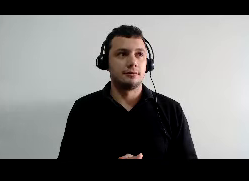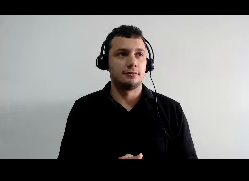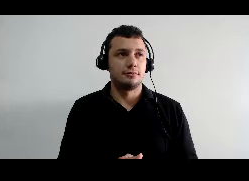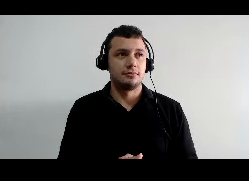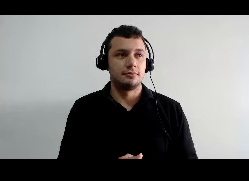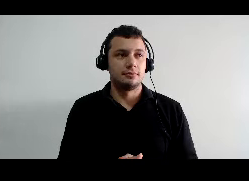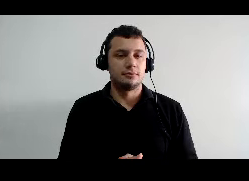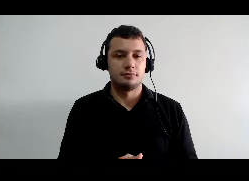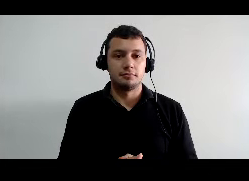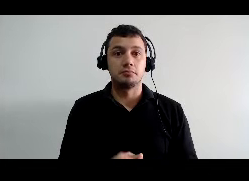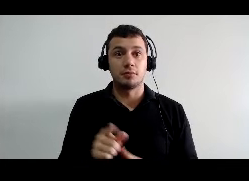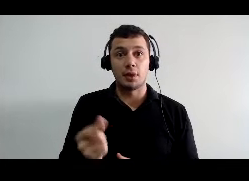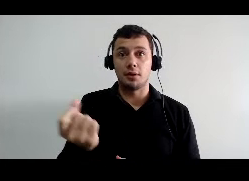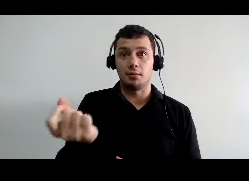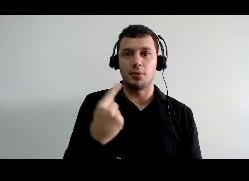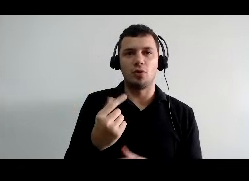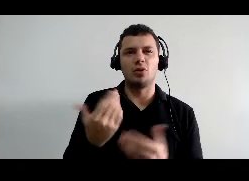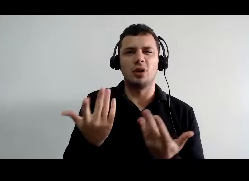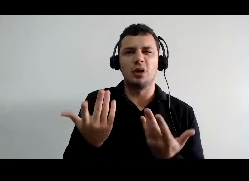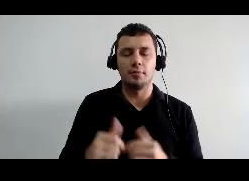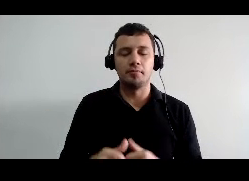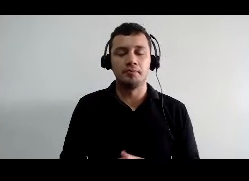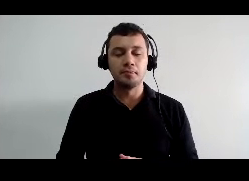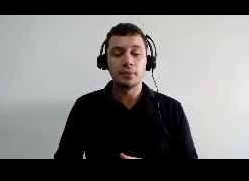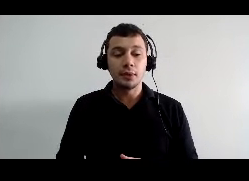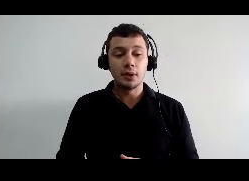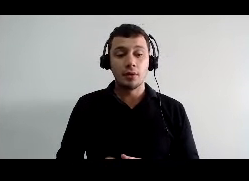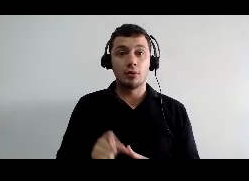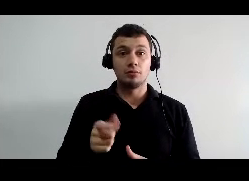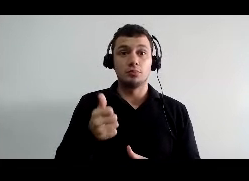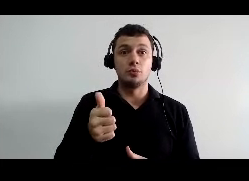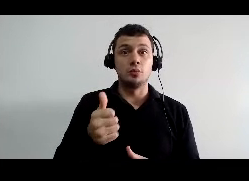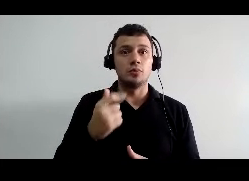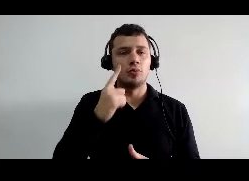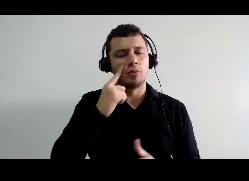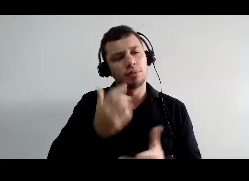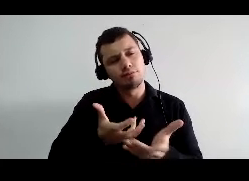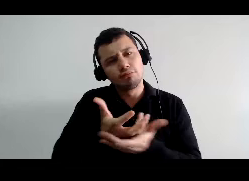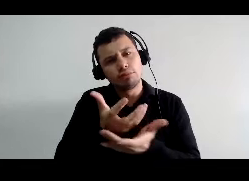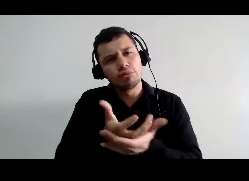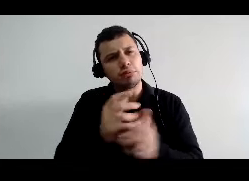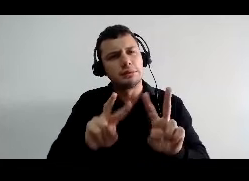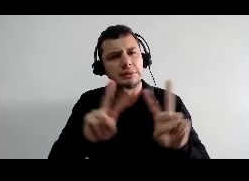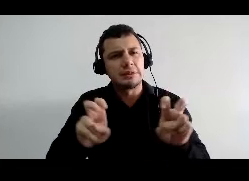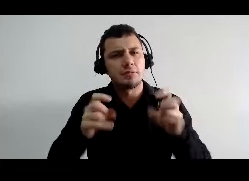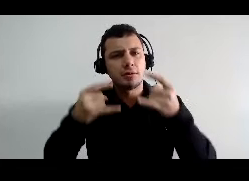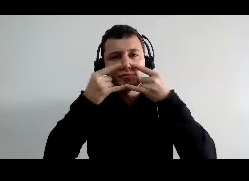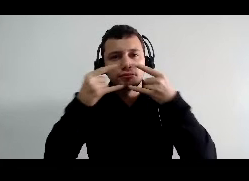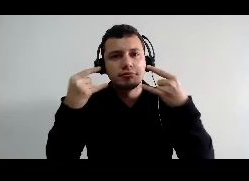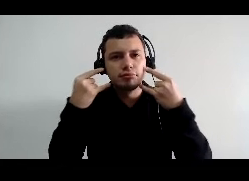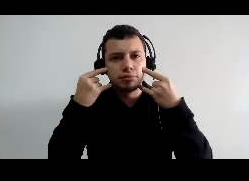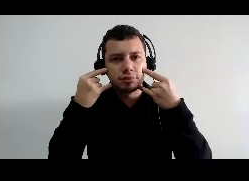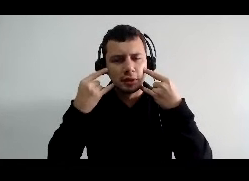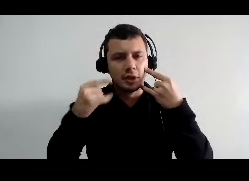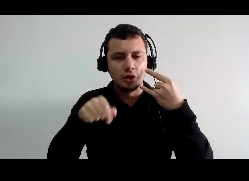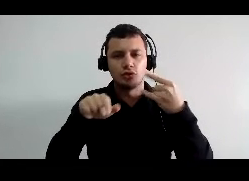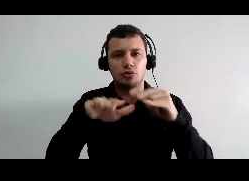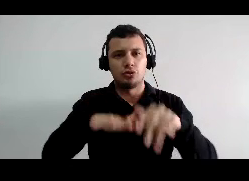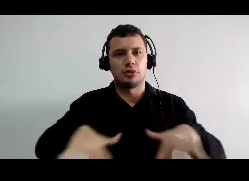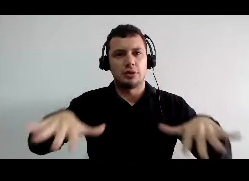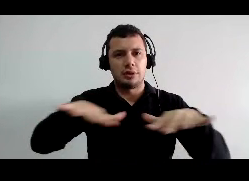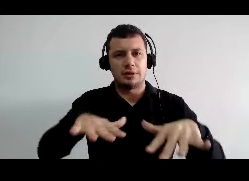Aquí hay una buena pregunta, Anónimo. La recomendación de la protección respiratoria en el área de triaje